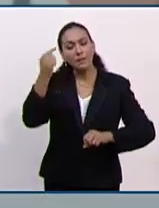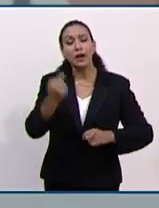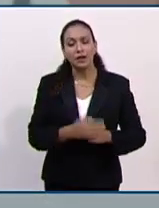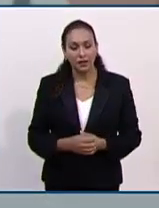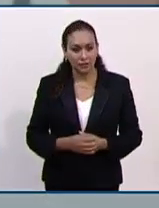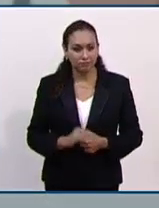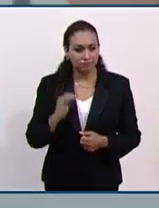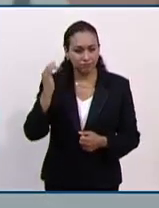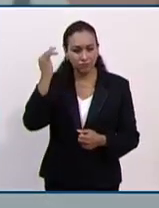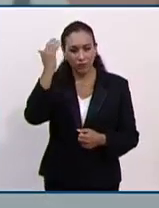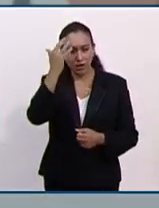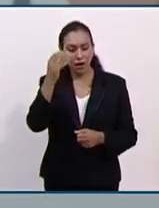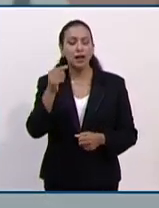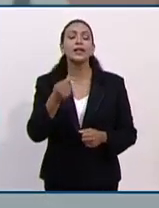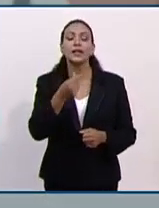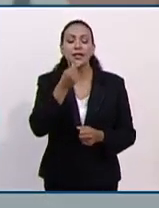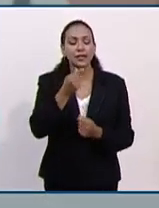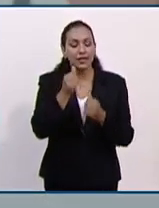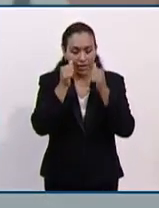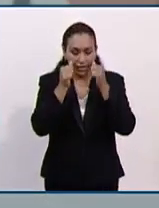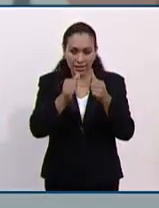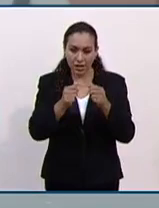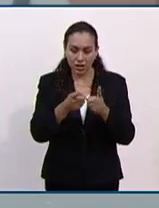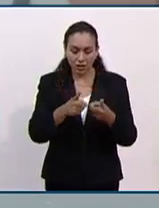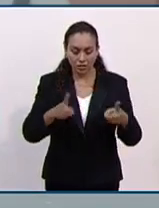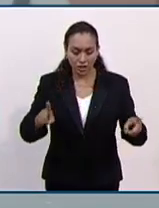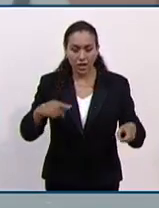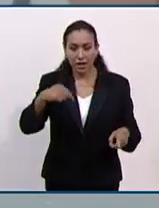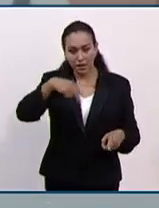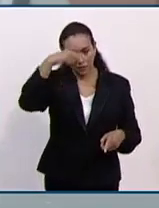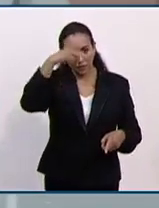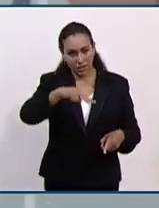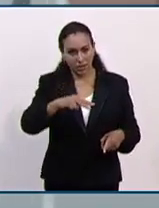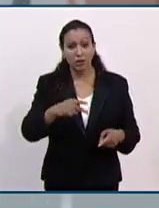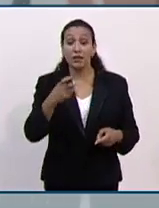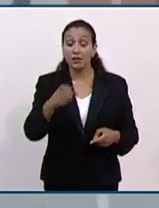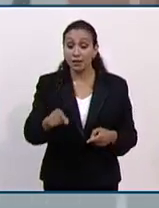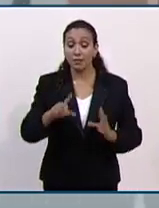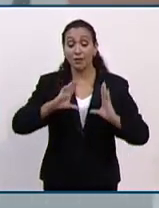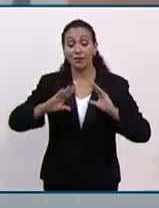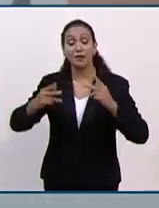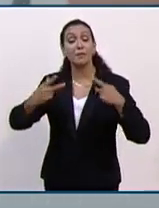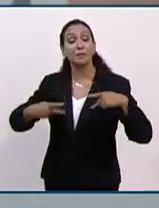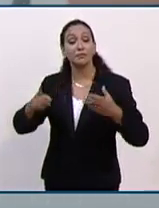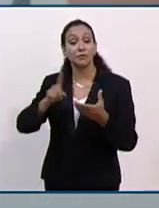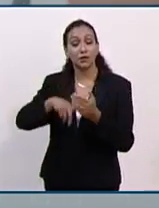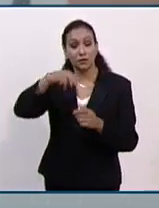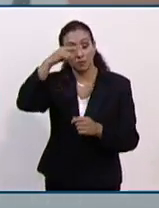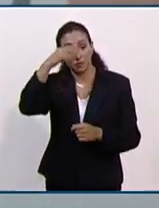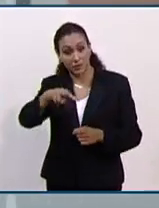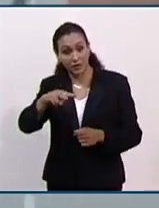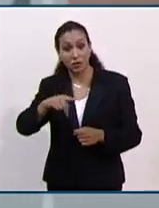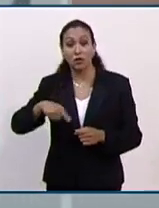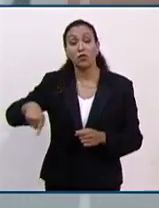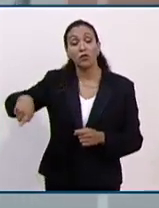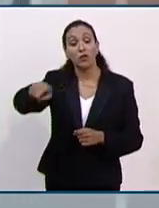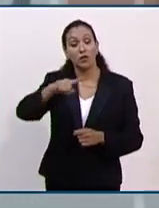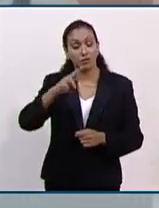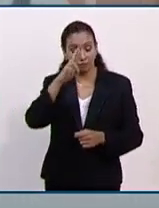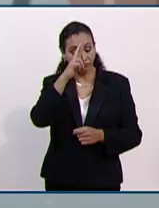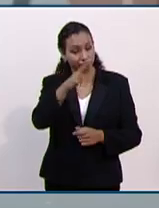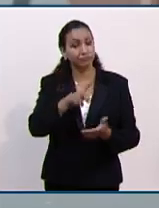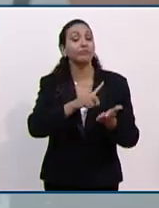el desarrollo de la infancia en México y concientizar a la sociedad sobre el respeto a todos sus